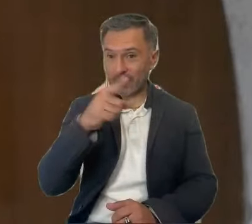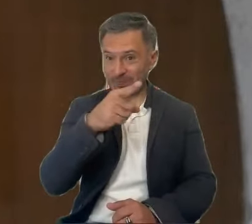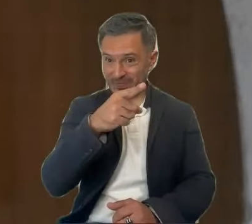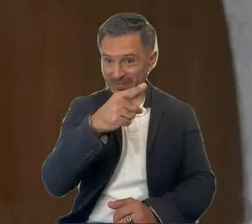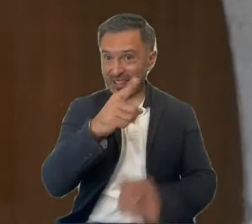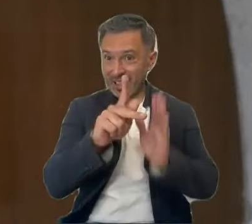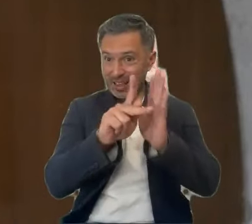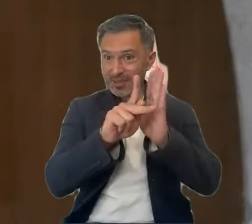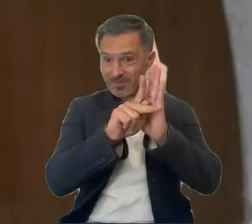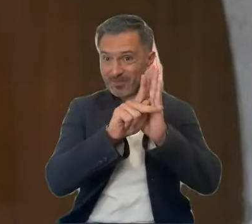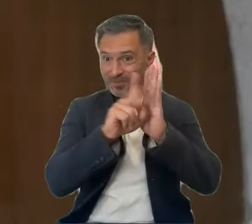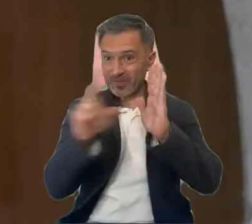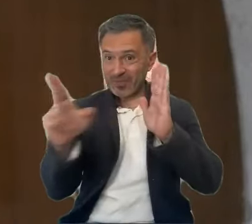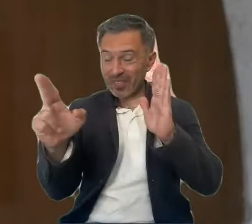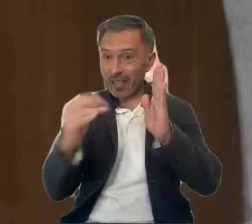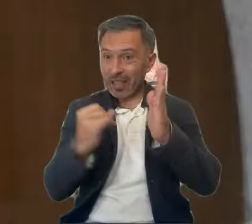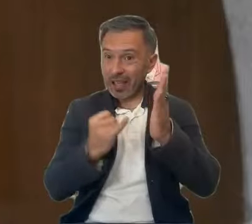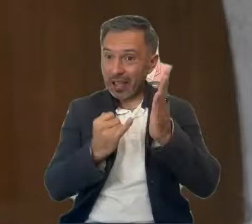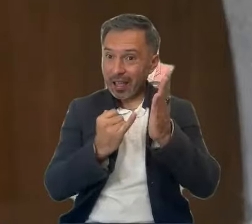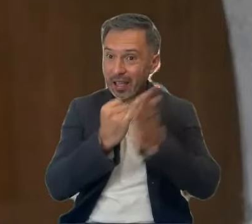solo se publican 6.